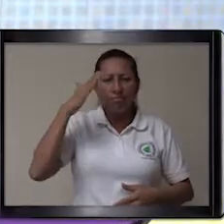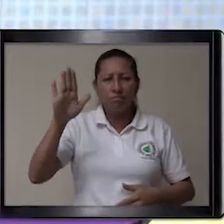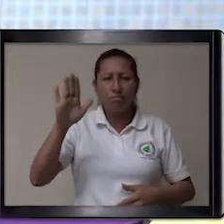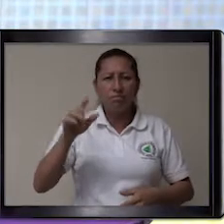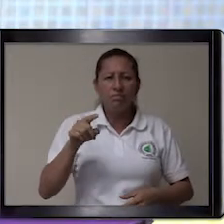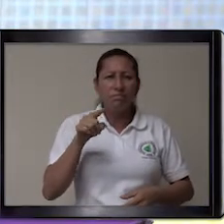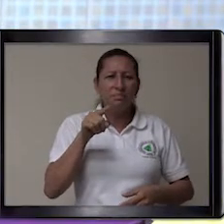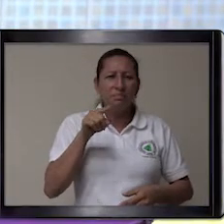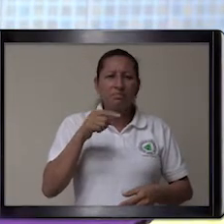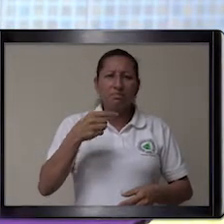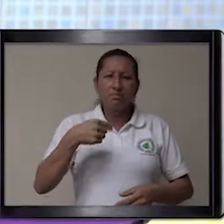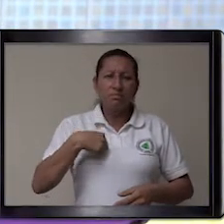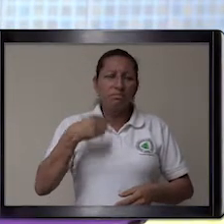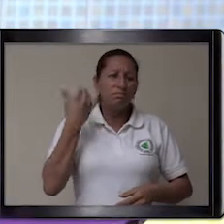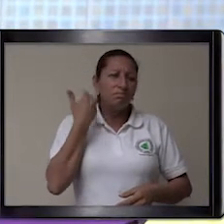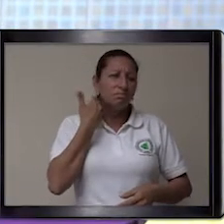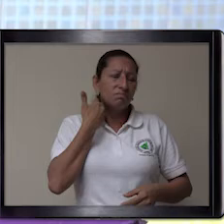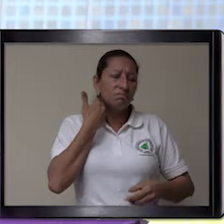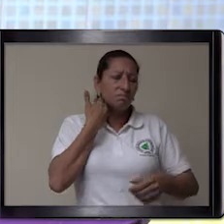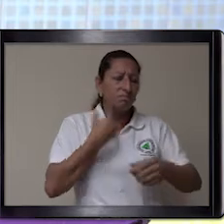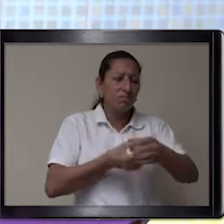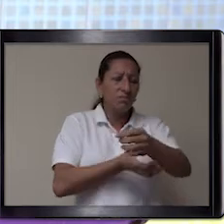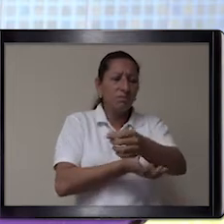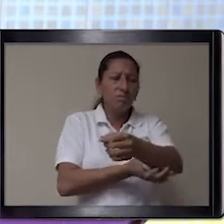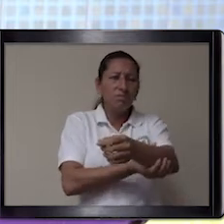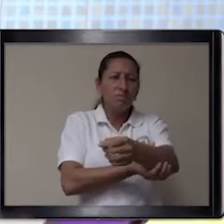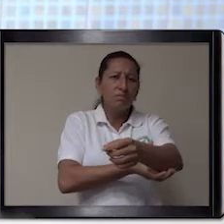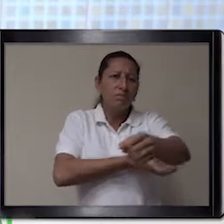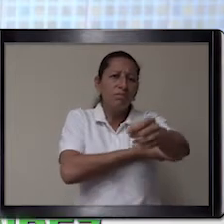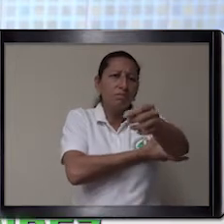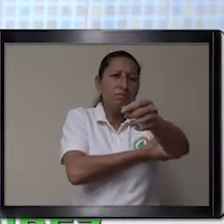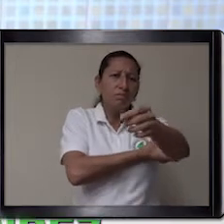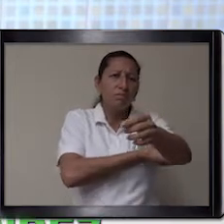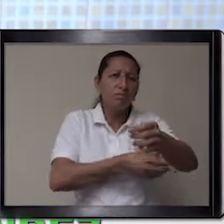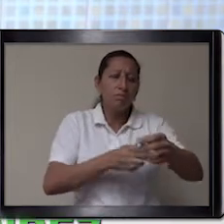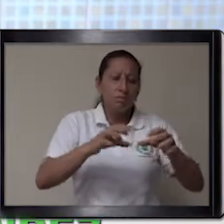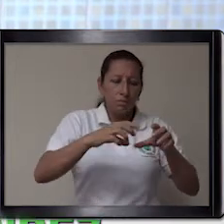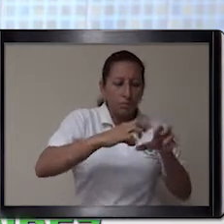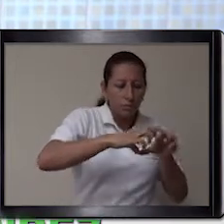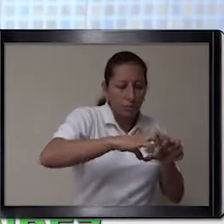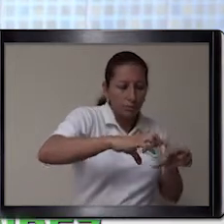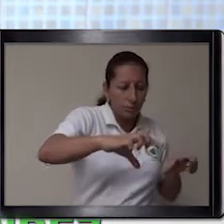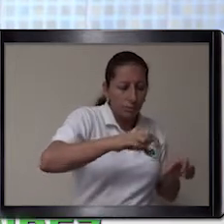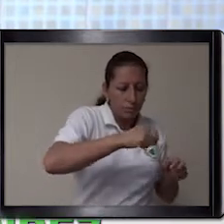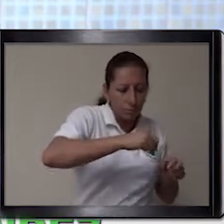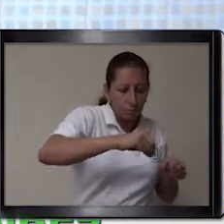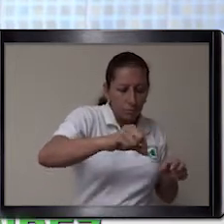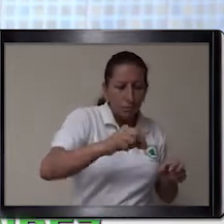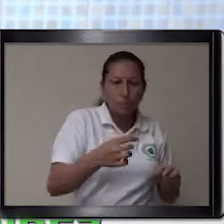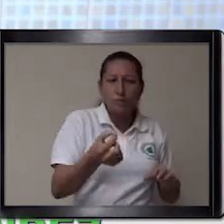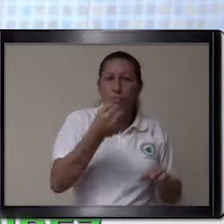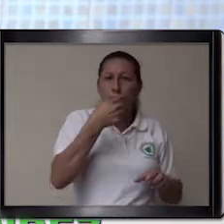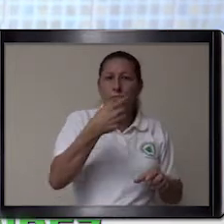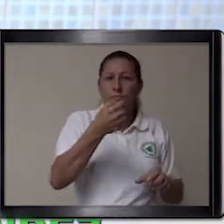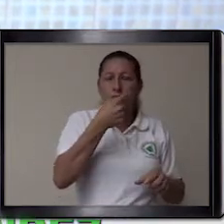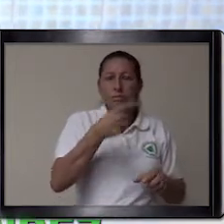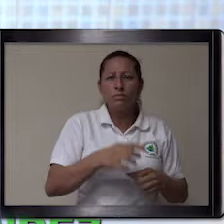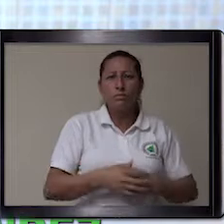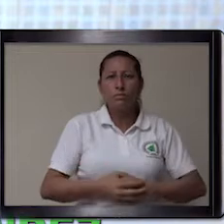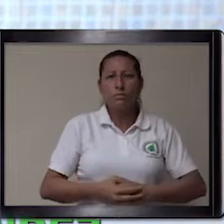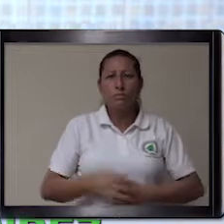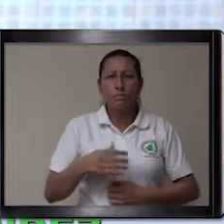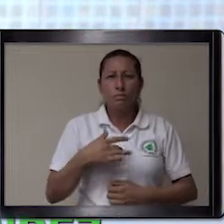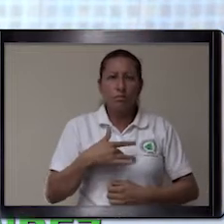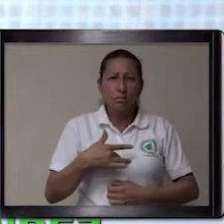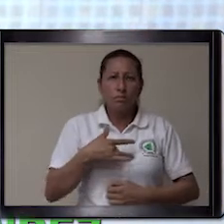Bueno, que ya nosotros sabemos, ¿verdad? Los que somos enfermos de asuntos de presión, cosas así, ya nosotros sabemos tener nuestros bolsitos,